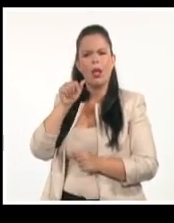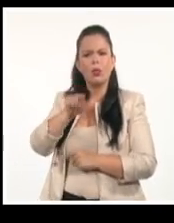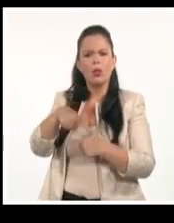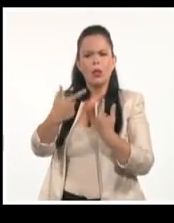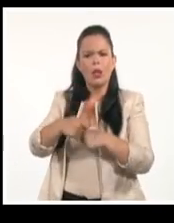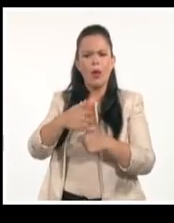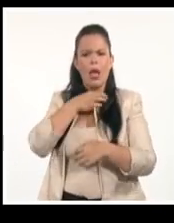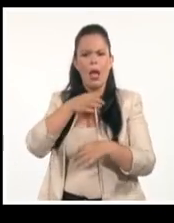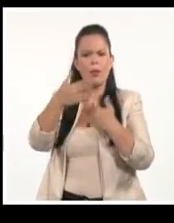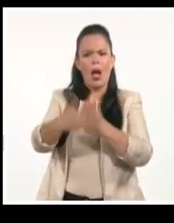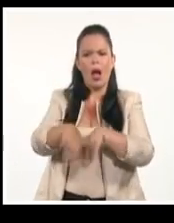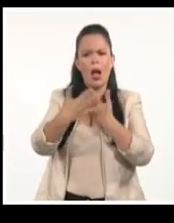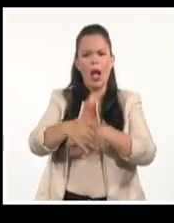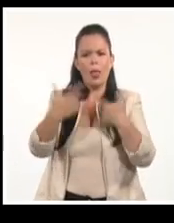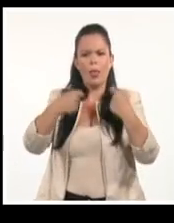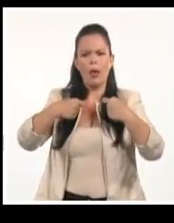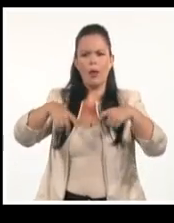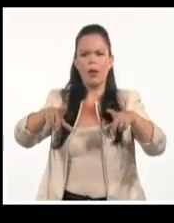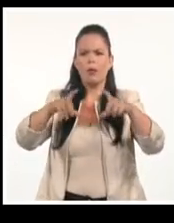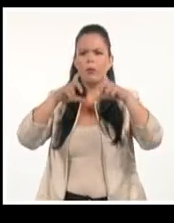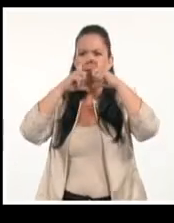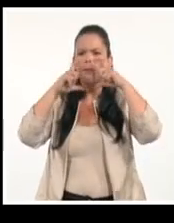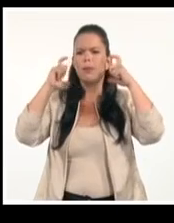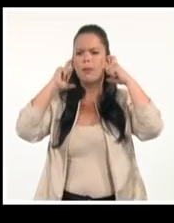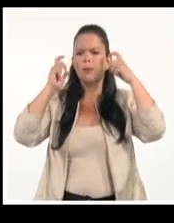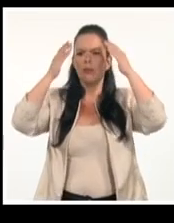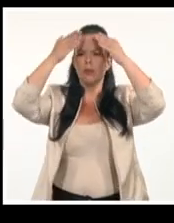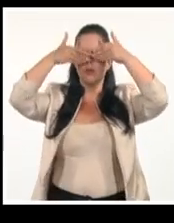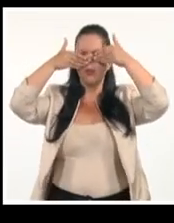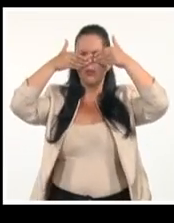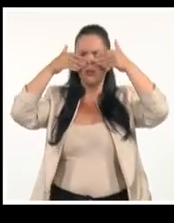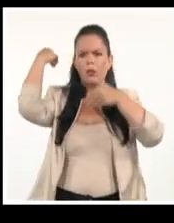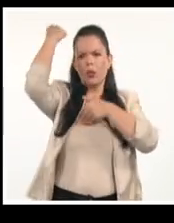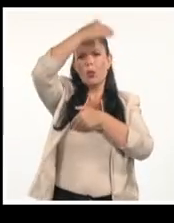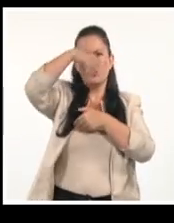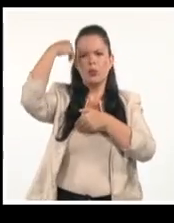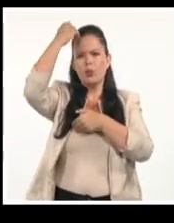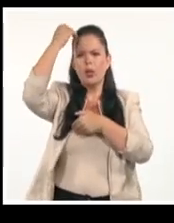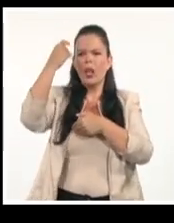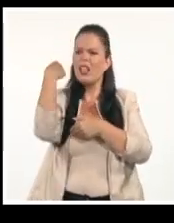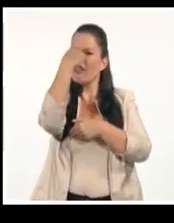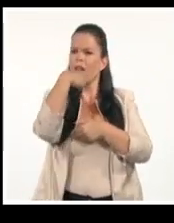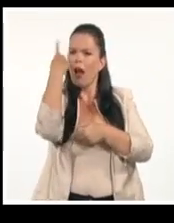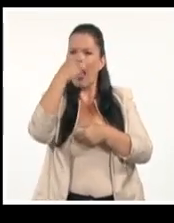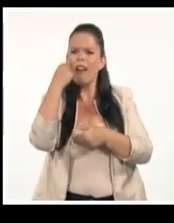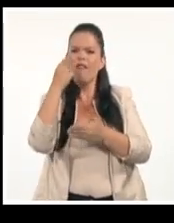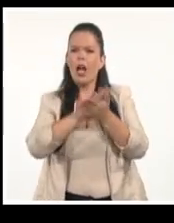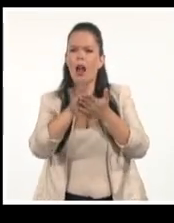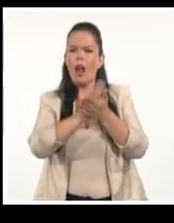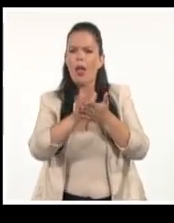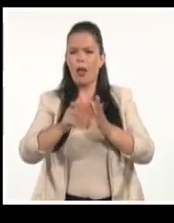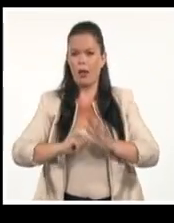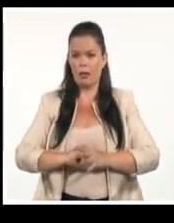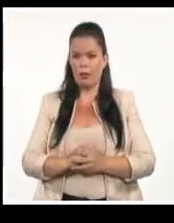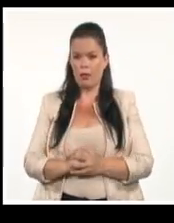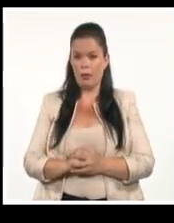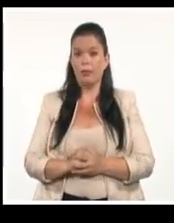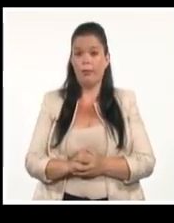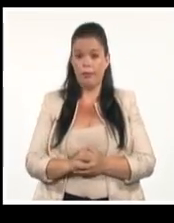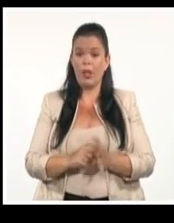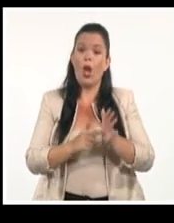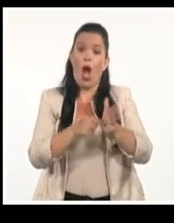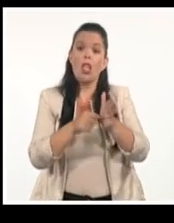calle, ya en manifestación. Y una última imagen tenemos de incitación a la violencia. Urgente, una convocatoria. Fíjese, ya lo estamos adelantando